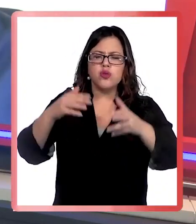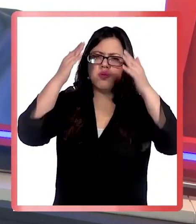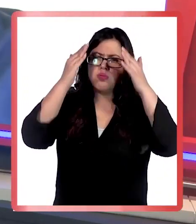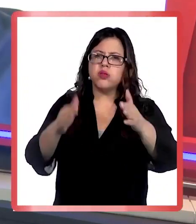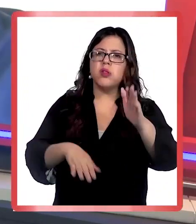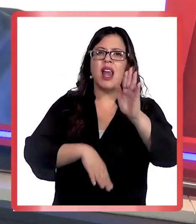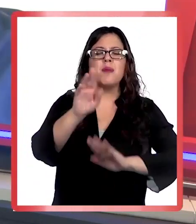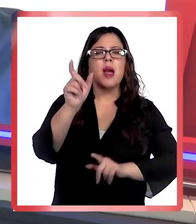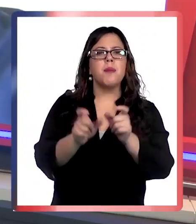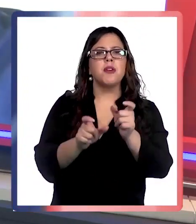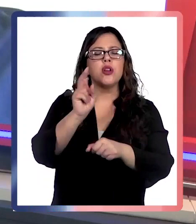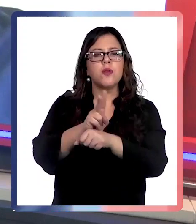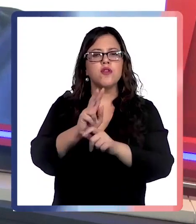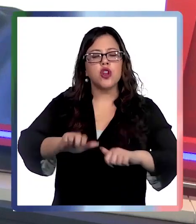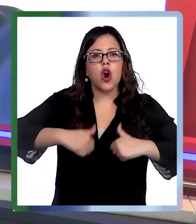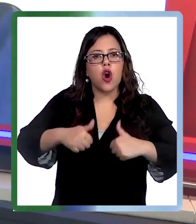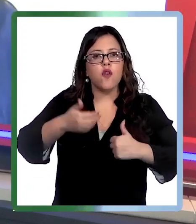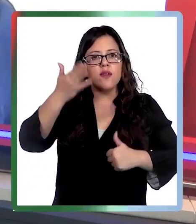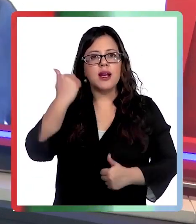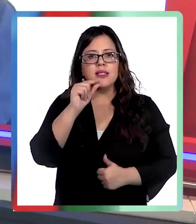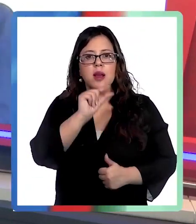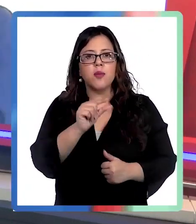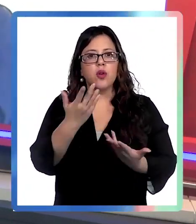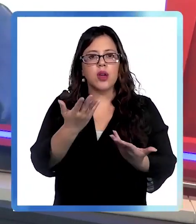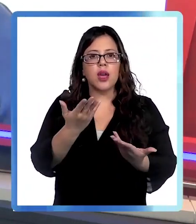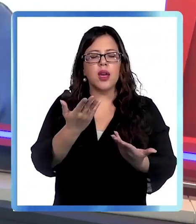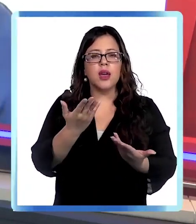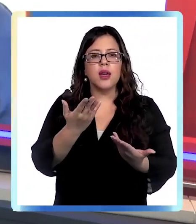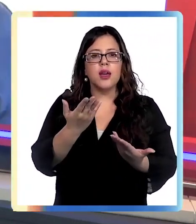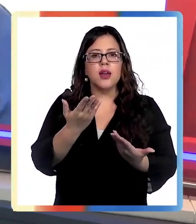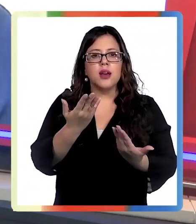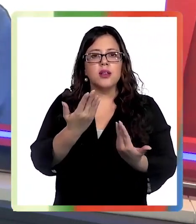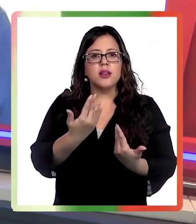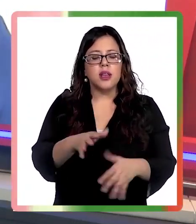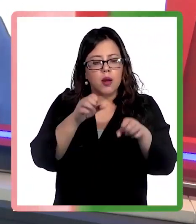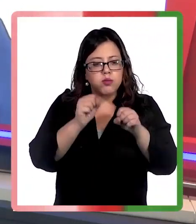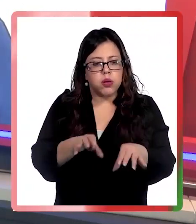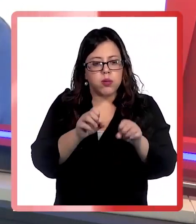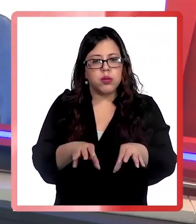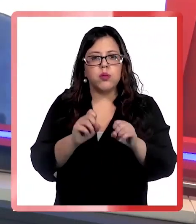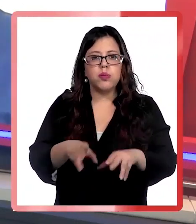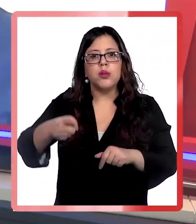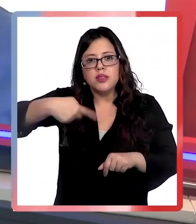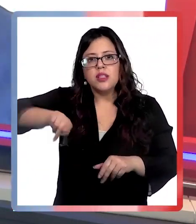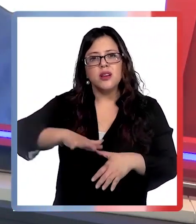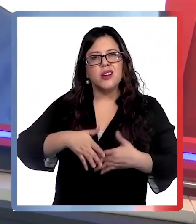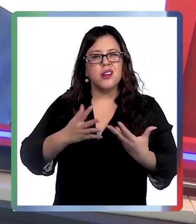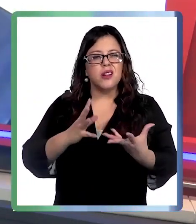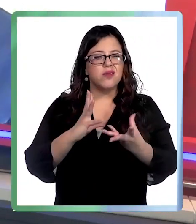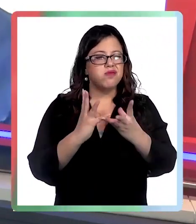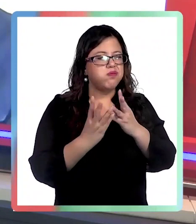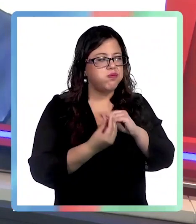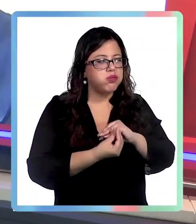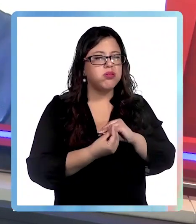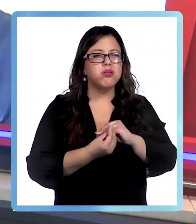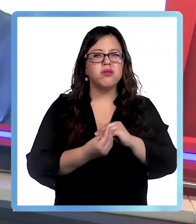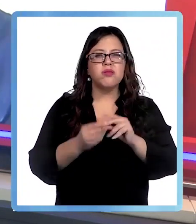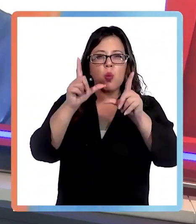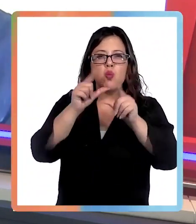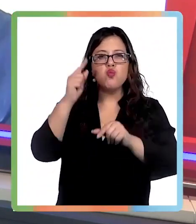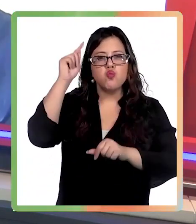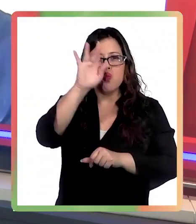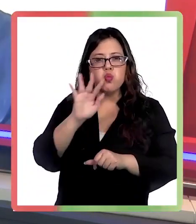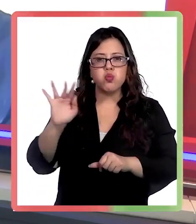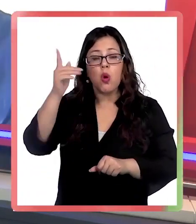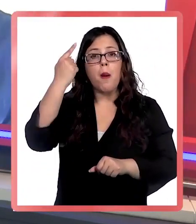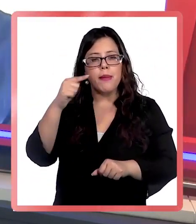ingresando a la docencia y que de alguna manera se sienten decepcionados o poco ilusionados. Pero aún así, fíjate tú, y mira qué interesante esto, más